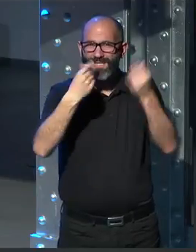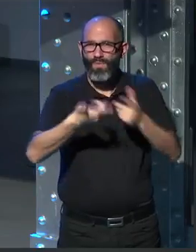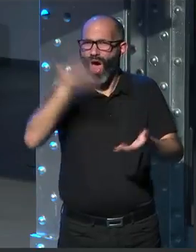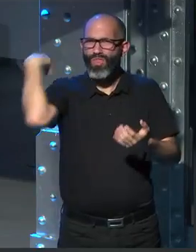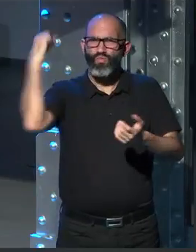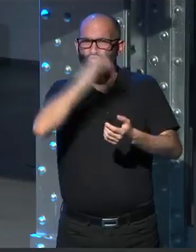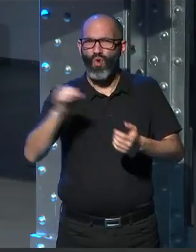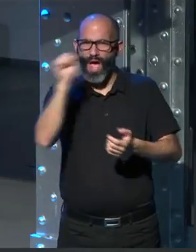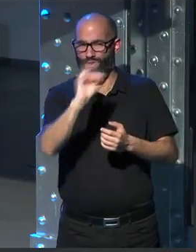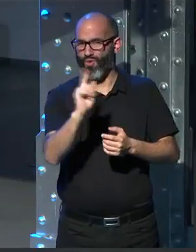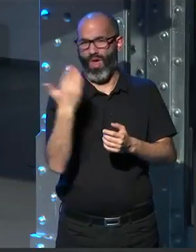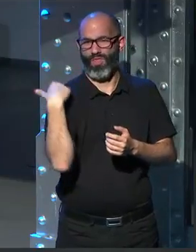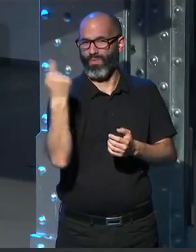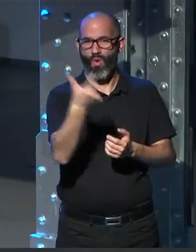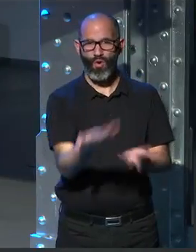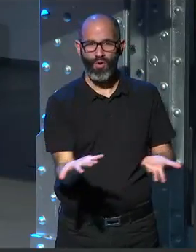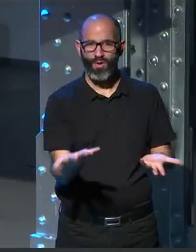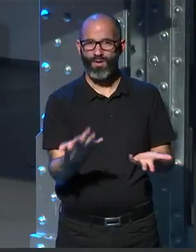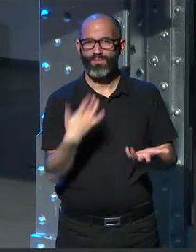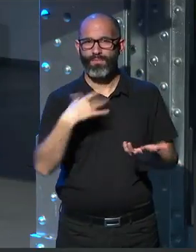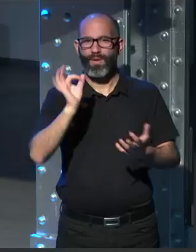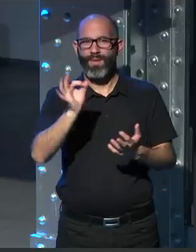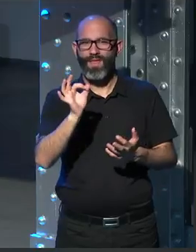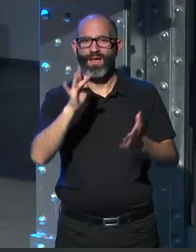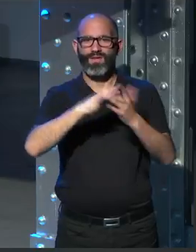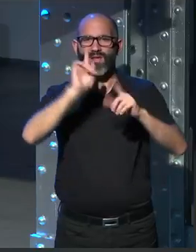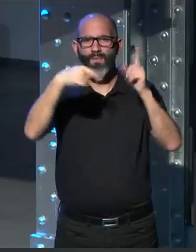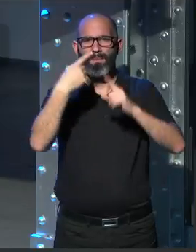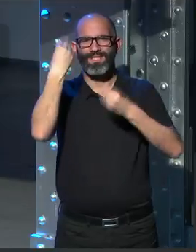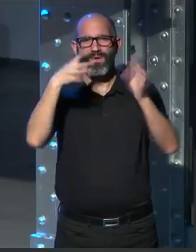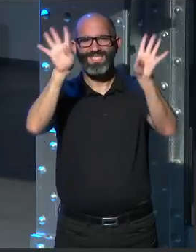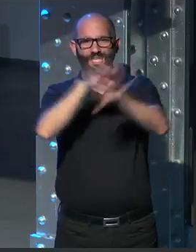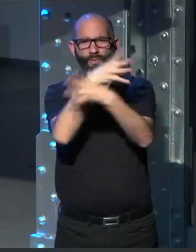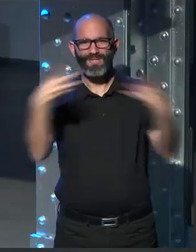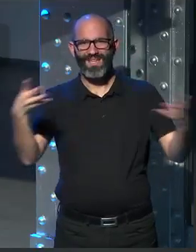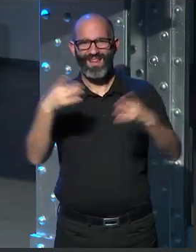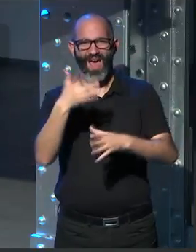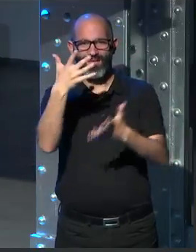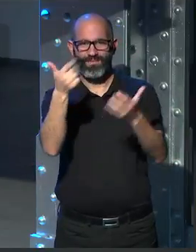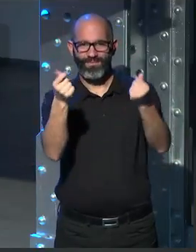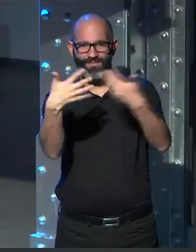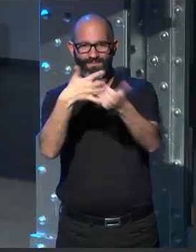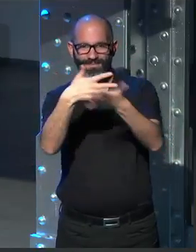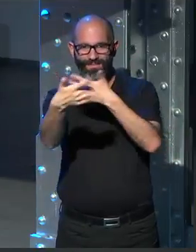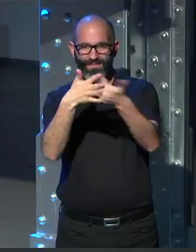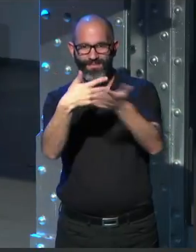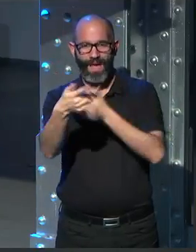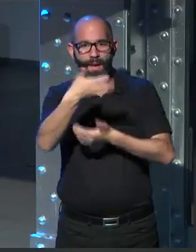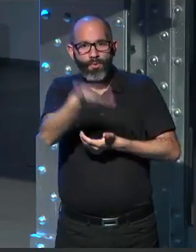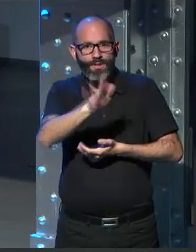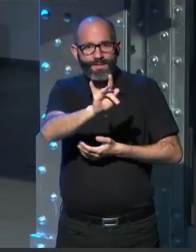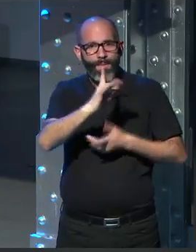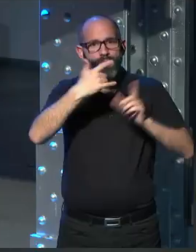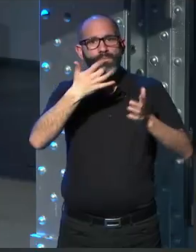reciente. Y entonces decían, ya, pero la manipulación fina es realmente fundamental. Sí, y escribir en un teclado